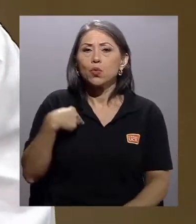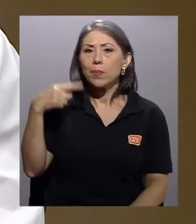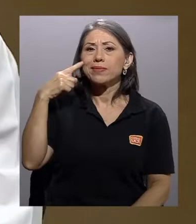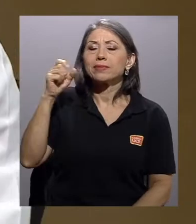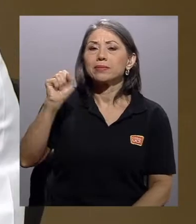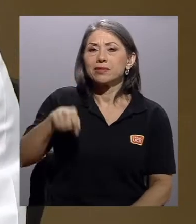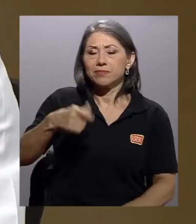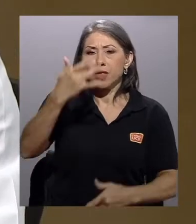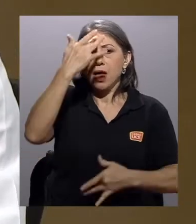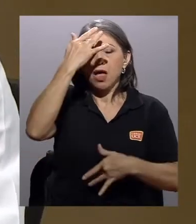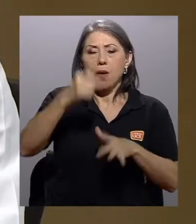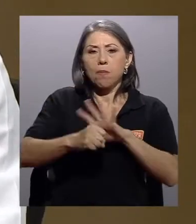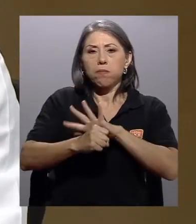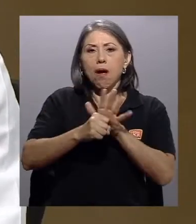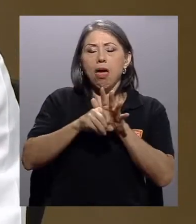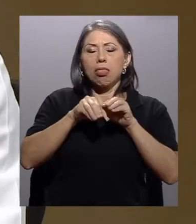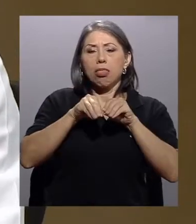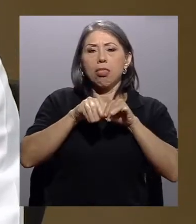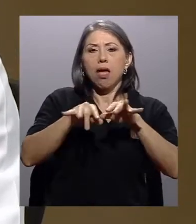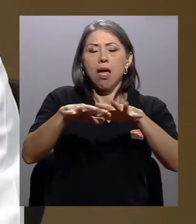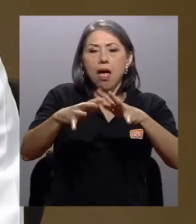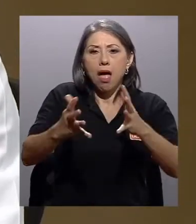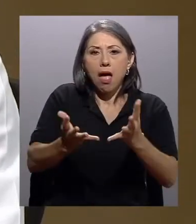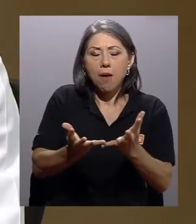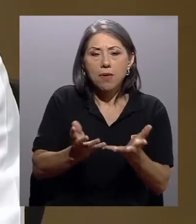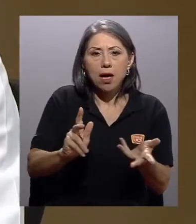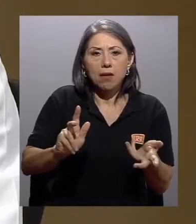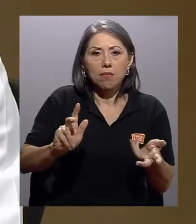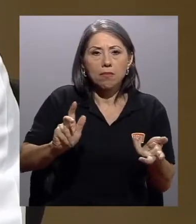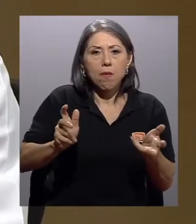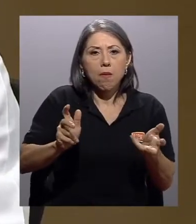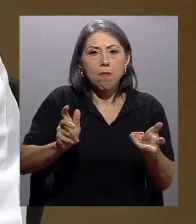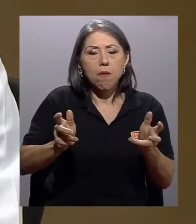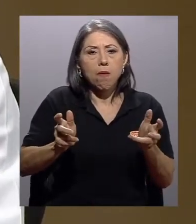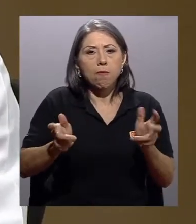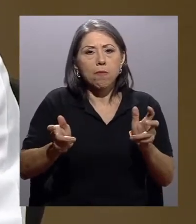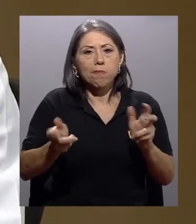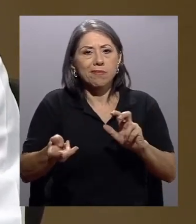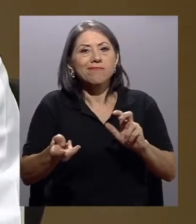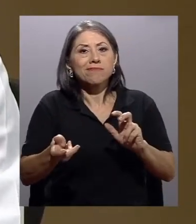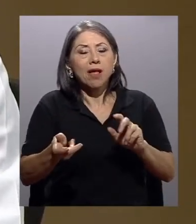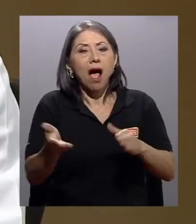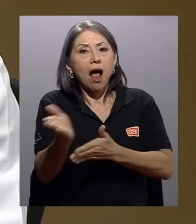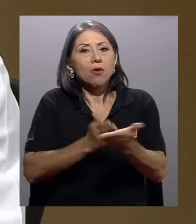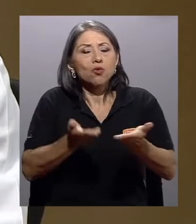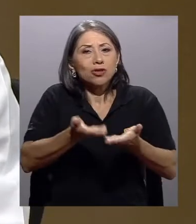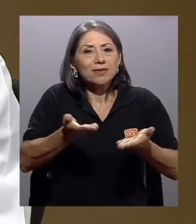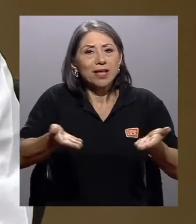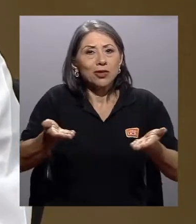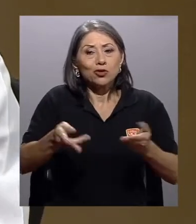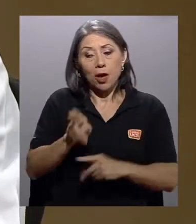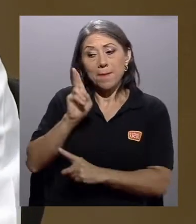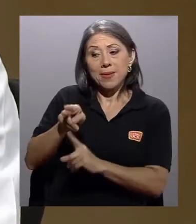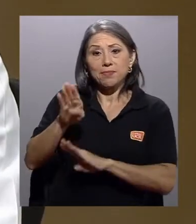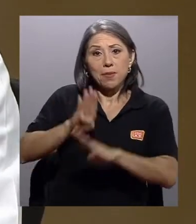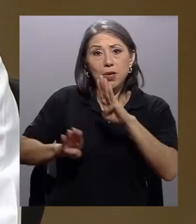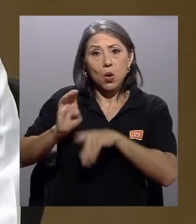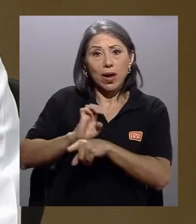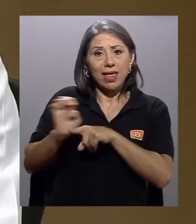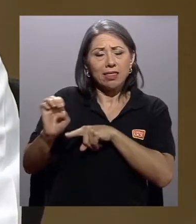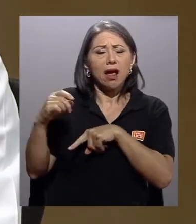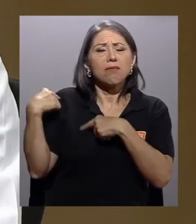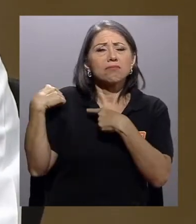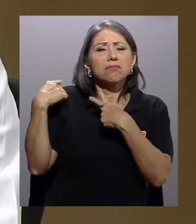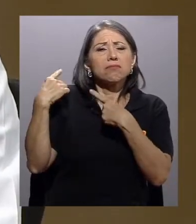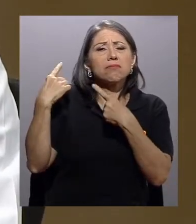efectivamente la pandemia viene a generar una modificación en ciertos aspectos que la misma bioética nos ha venido dando a lo